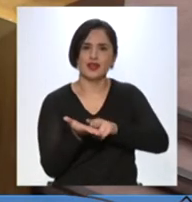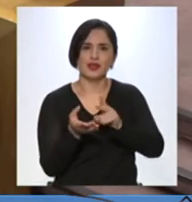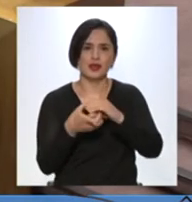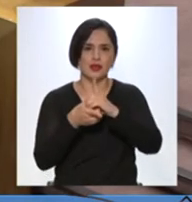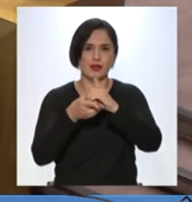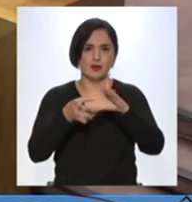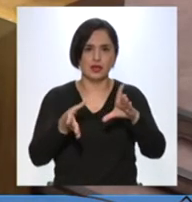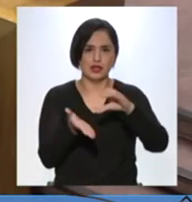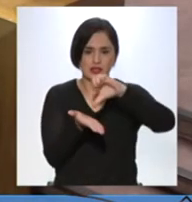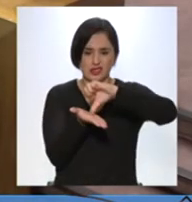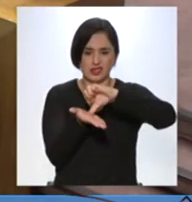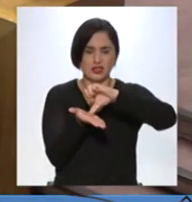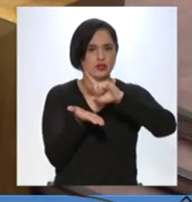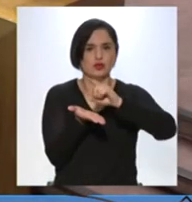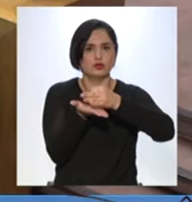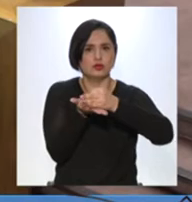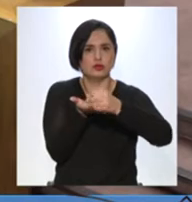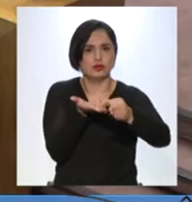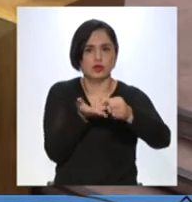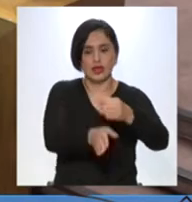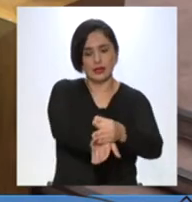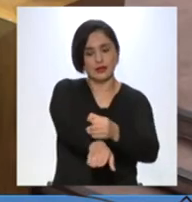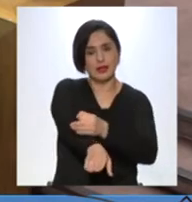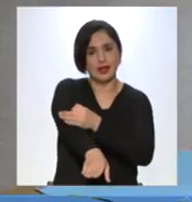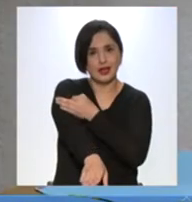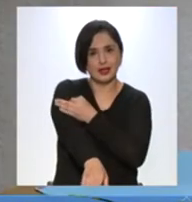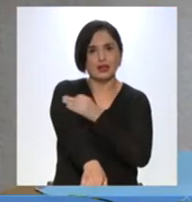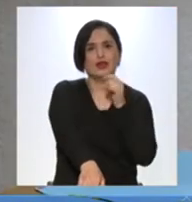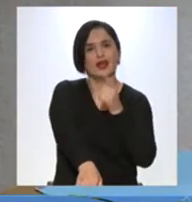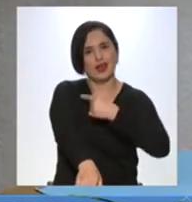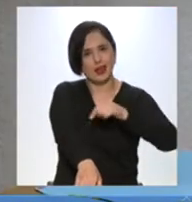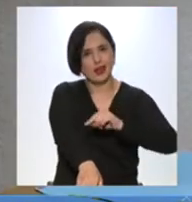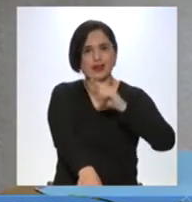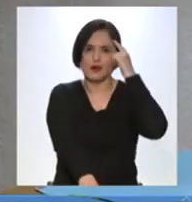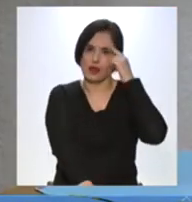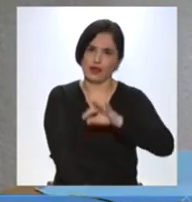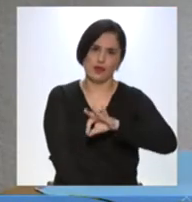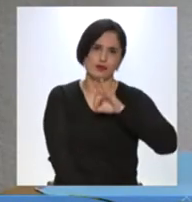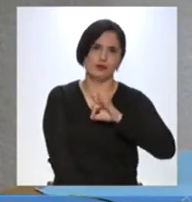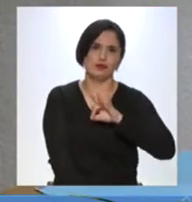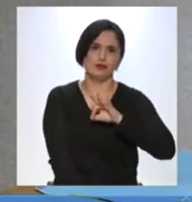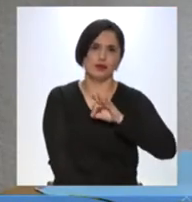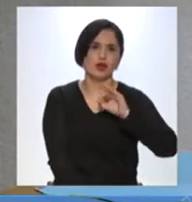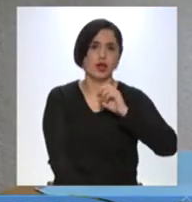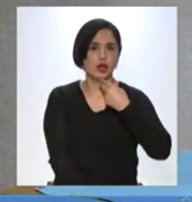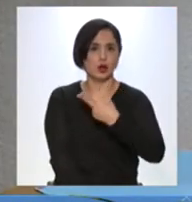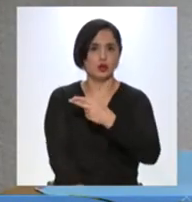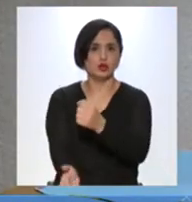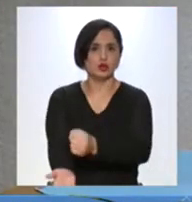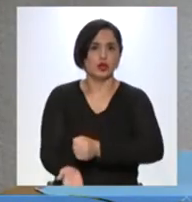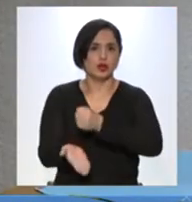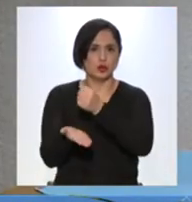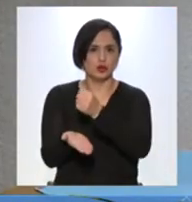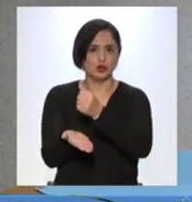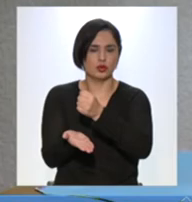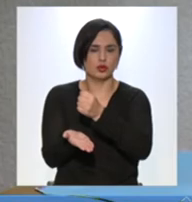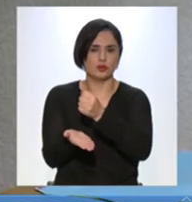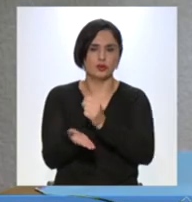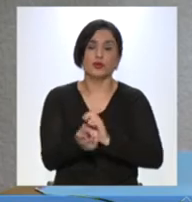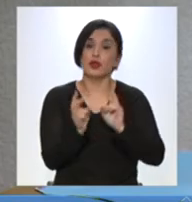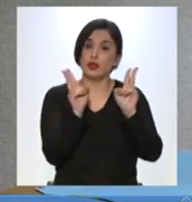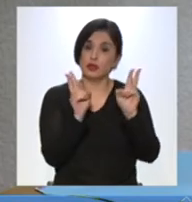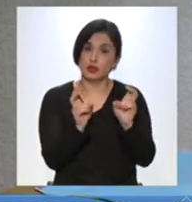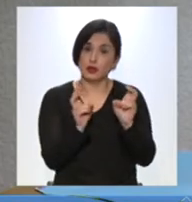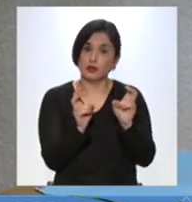descentralización territorial, donde sean las regiones las que puedan tomar sus decisiones con recursos y facultades reales, tema que